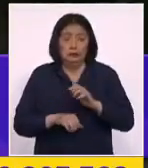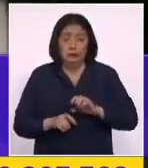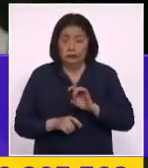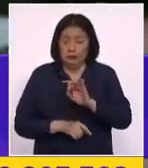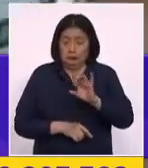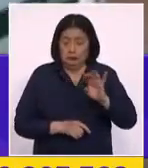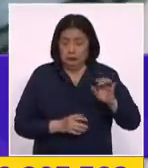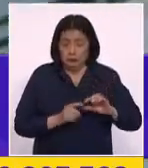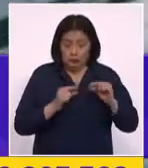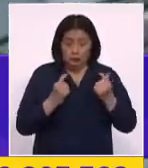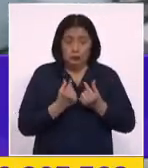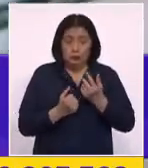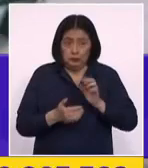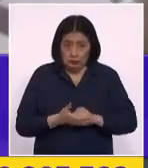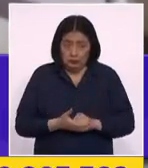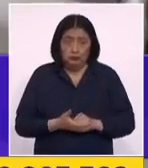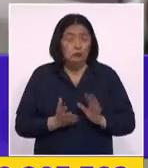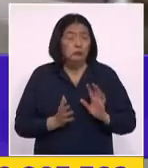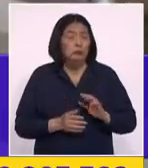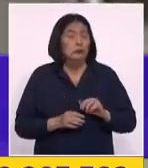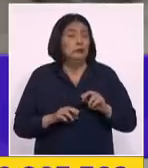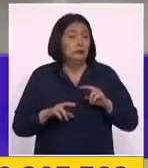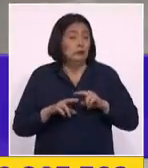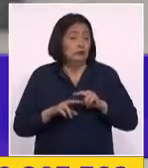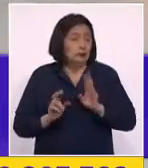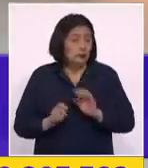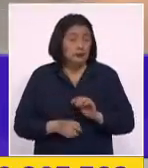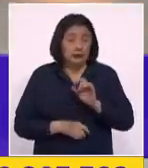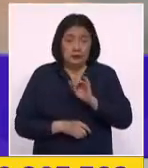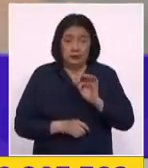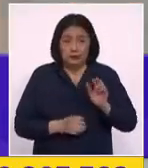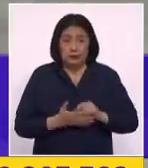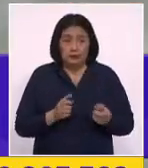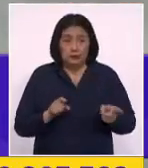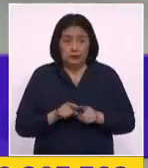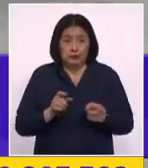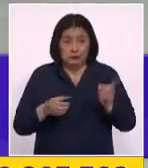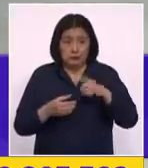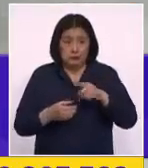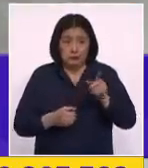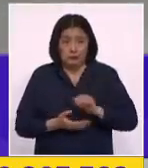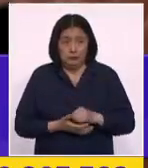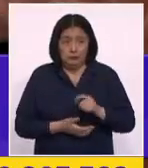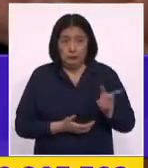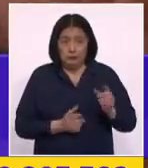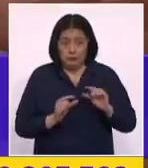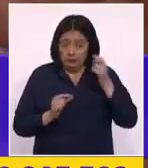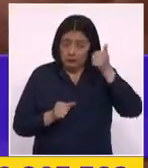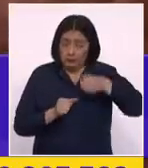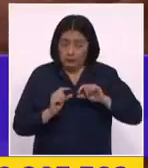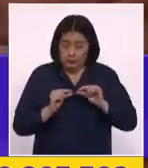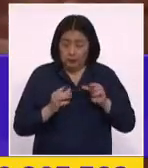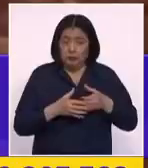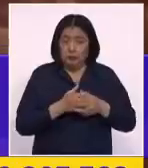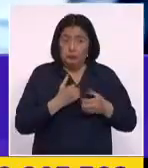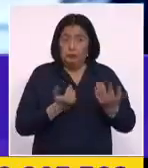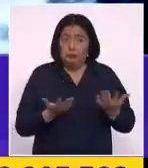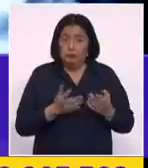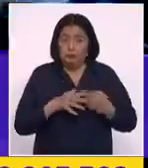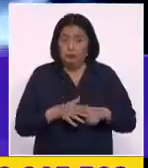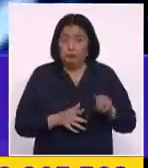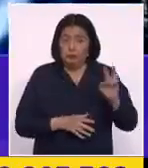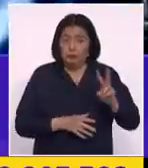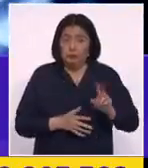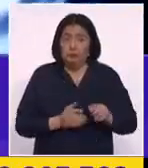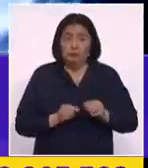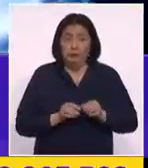varios miembros de la temida megabanda criminal del Tren de Aragua, de la que también fue miembro. Recordemos que esta organización delictiva se originó en Venezuela y se extendió